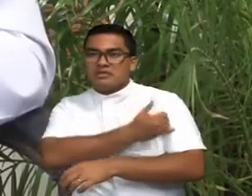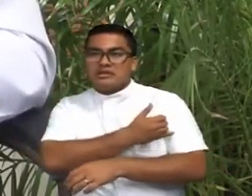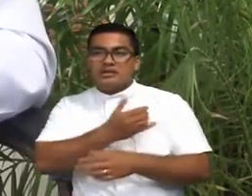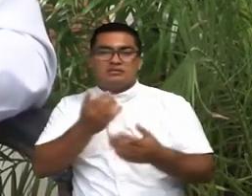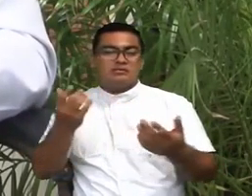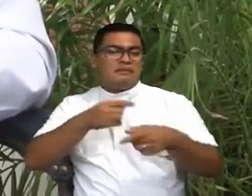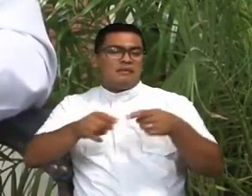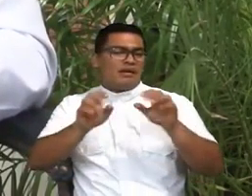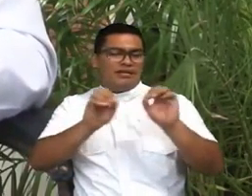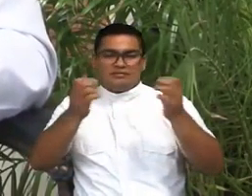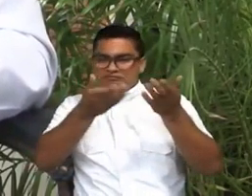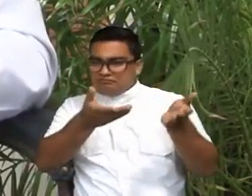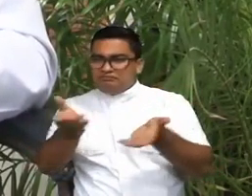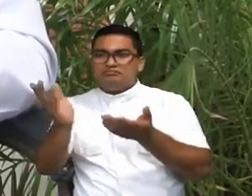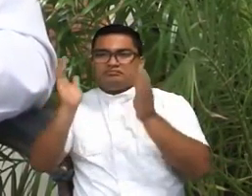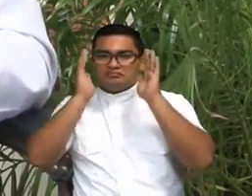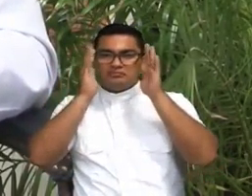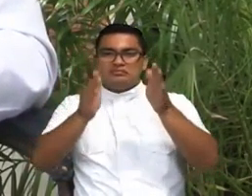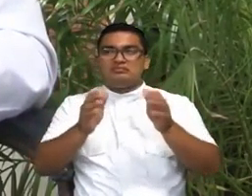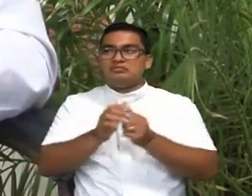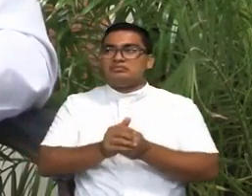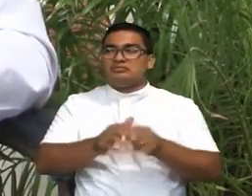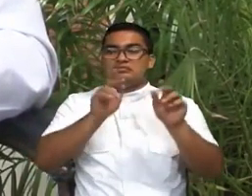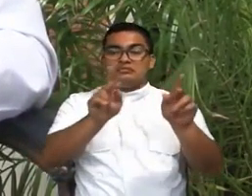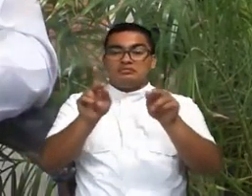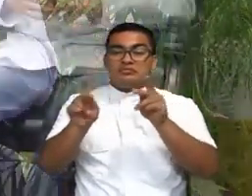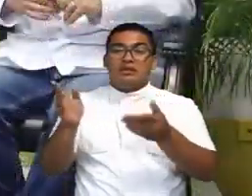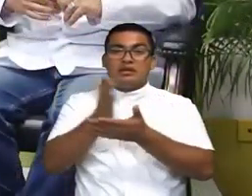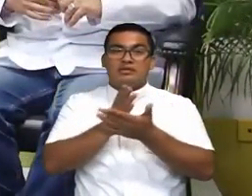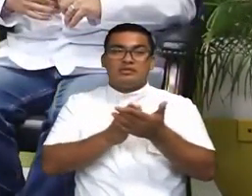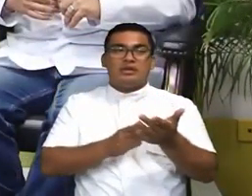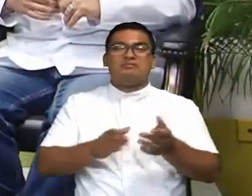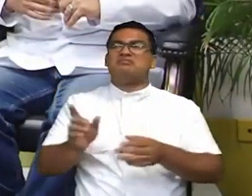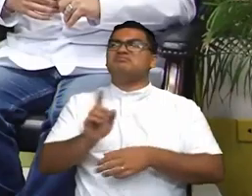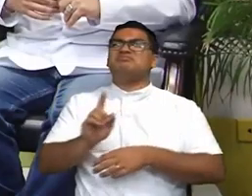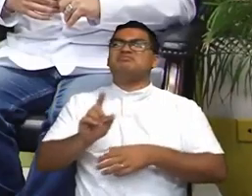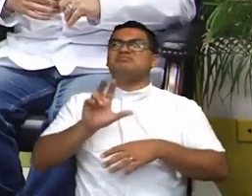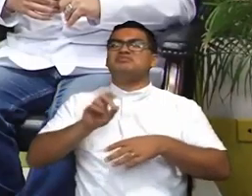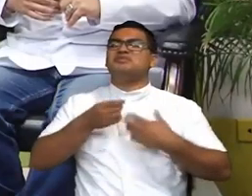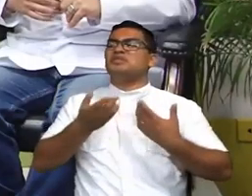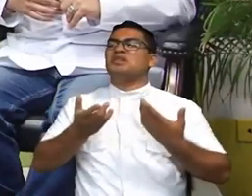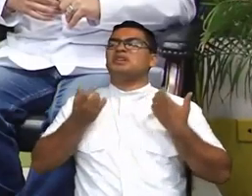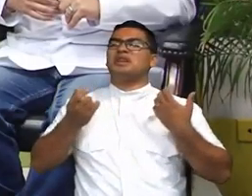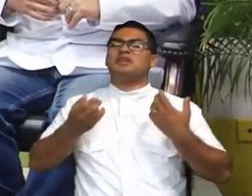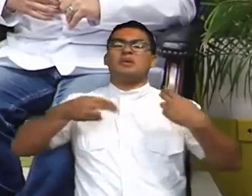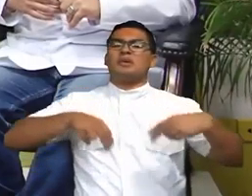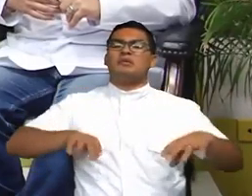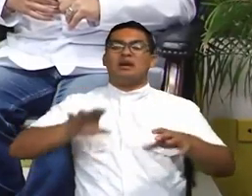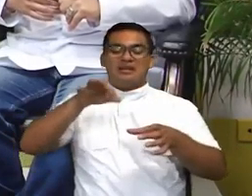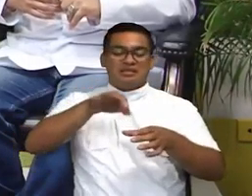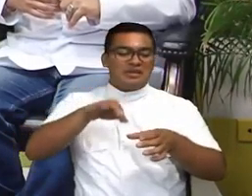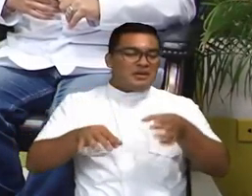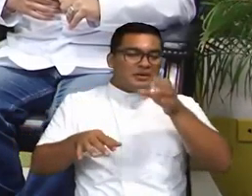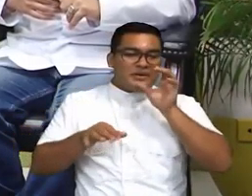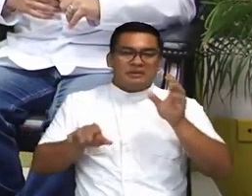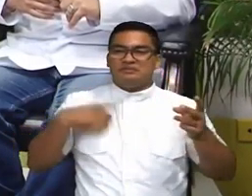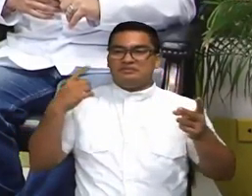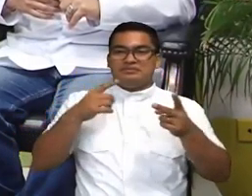gratuita. Uh-huh. Entonces, hay personas de que prefieren curarse naturalmente, que con los tés, que con